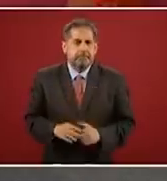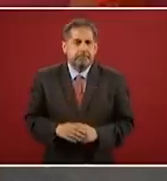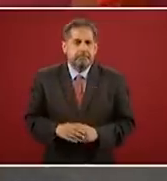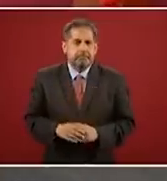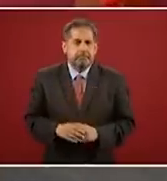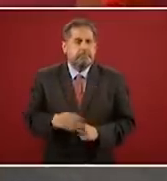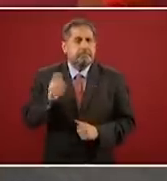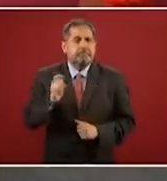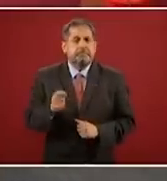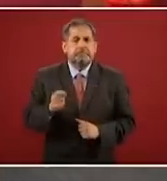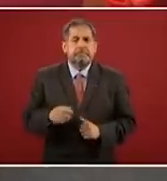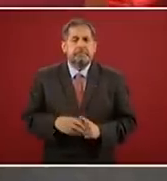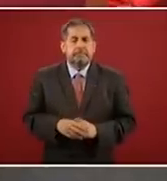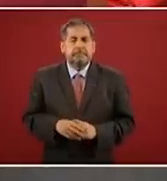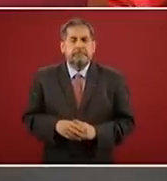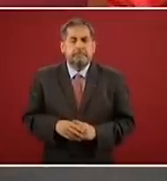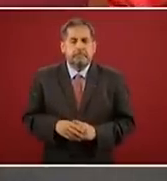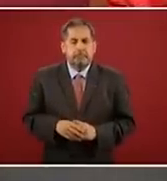que se